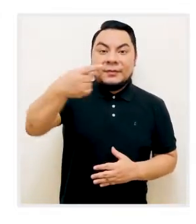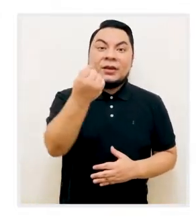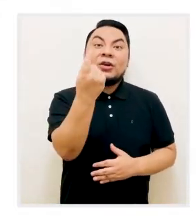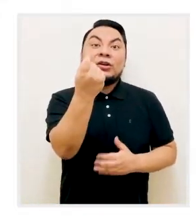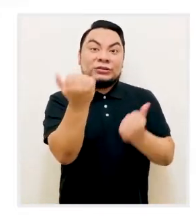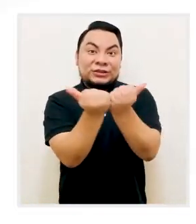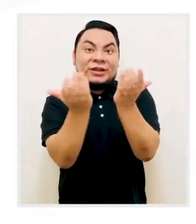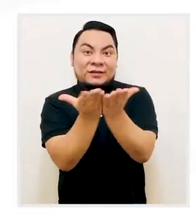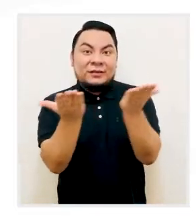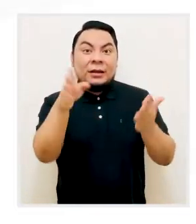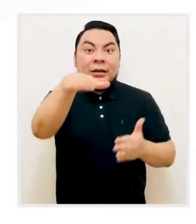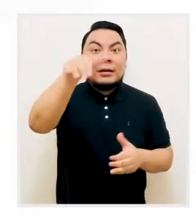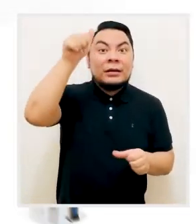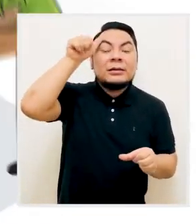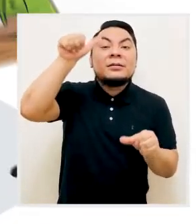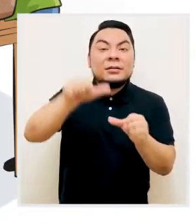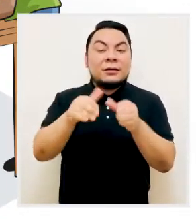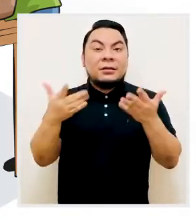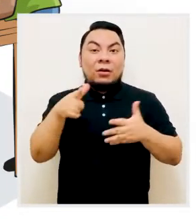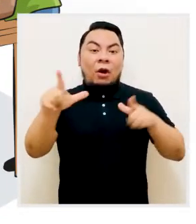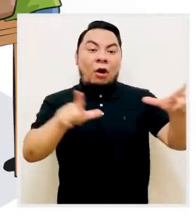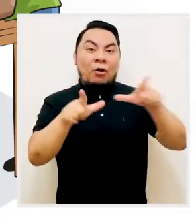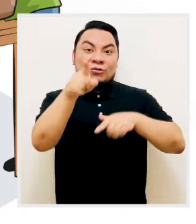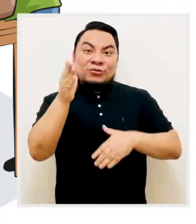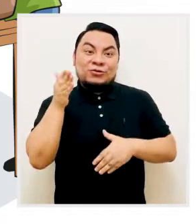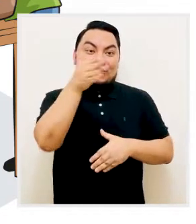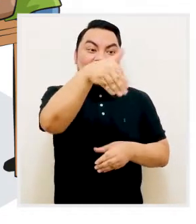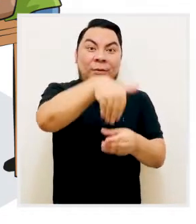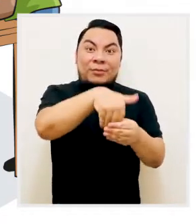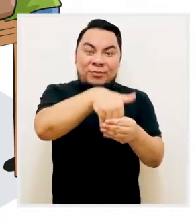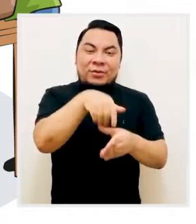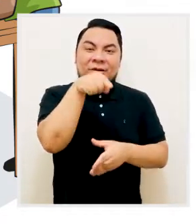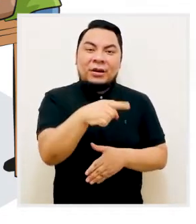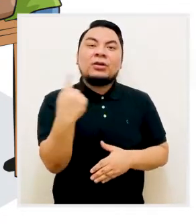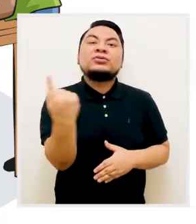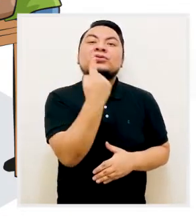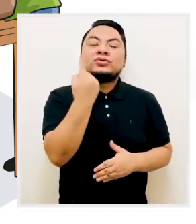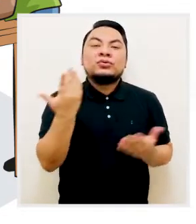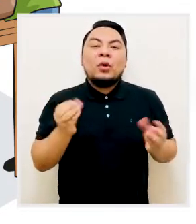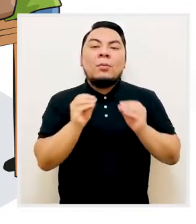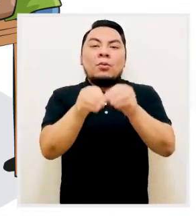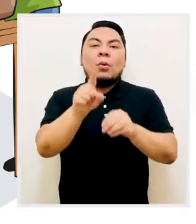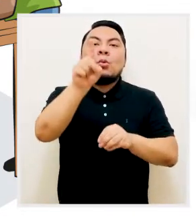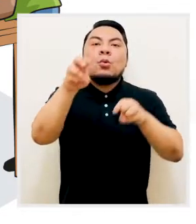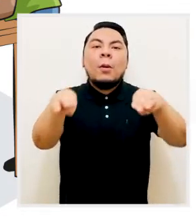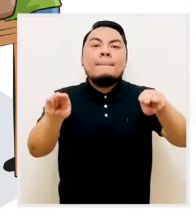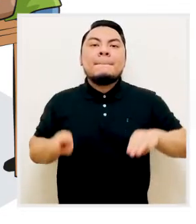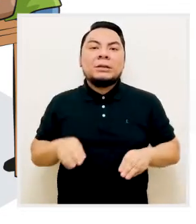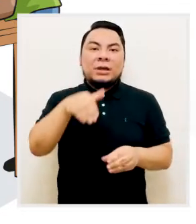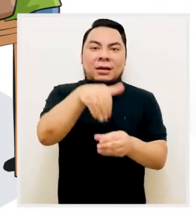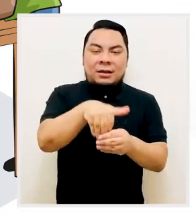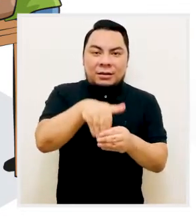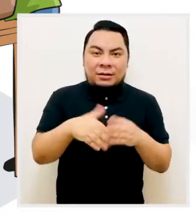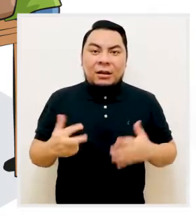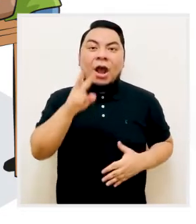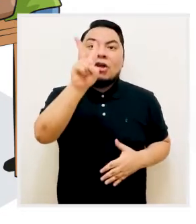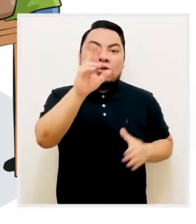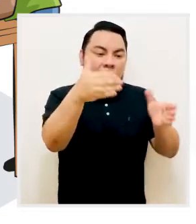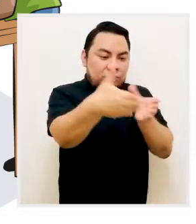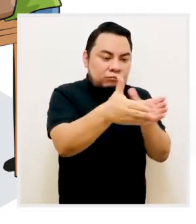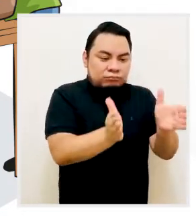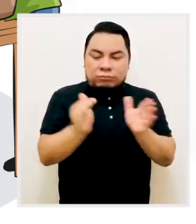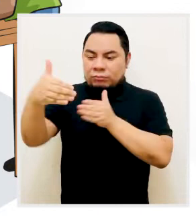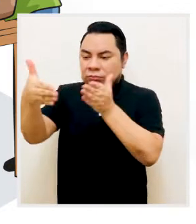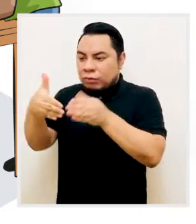Este 11 de abril, recuerda que en el aula donde te tocará votar, solo se instalará una mesa de sufragio y dos cabinas